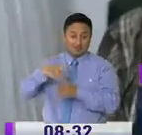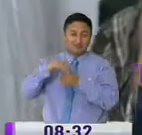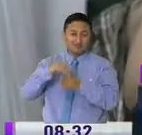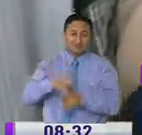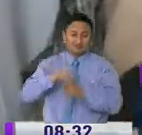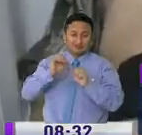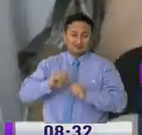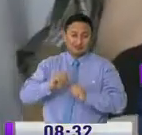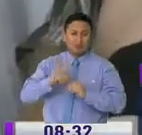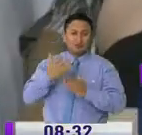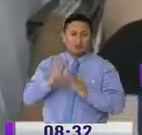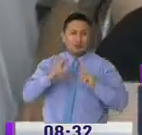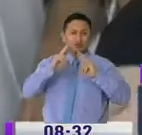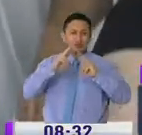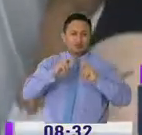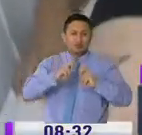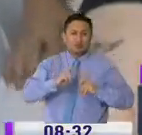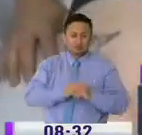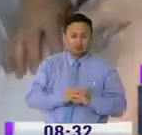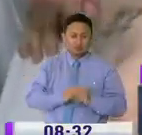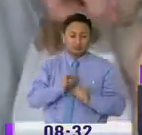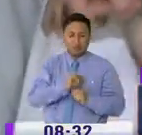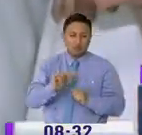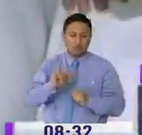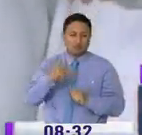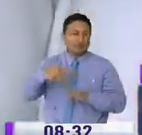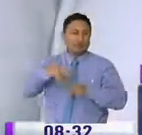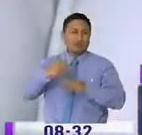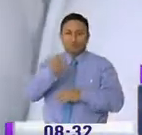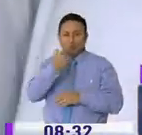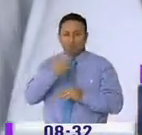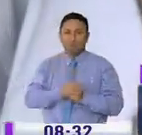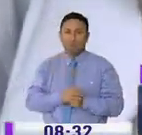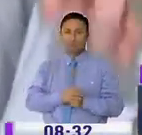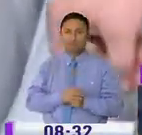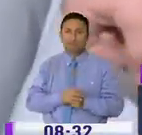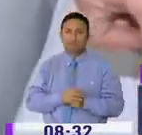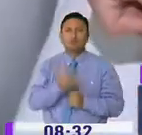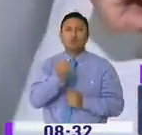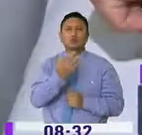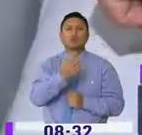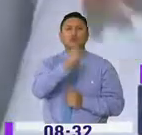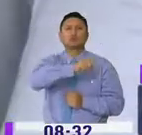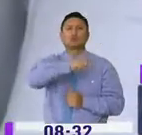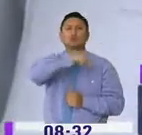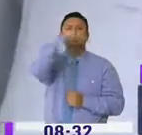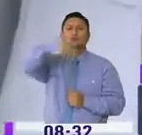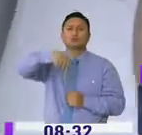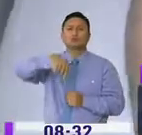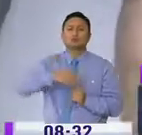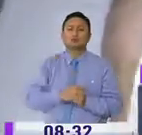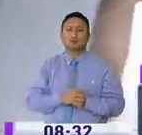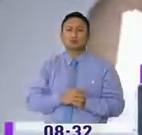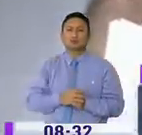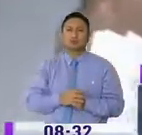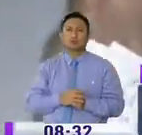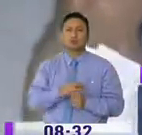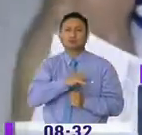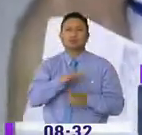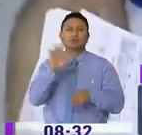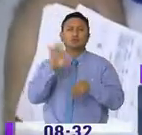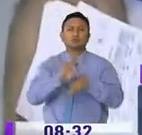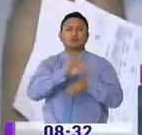historia clínica completamente, al igual que se hace en medicina general. ¿Cuántas personas diariamente se atienden aquí en este centro de salud precisamente para